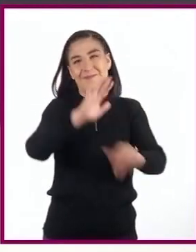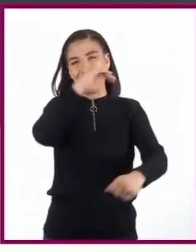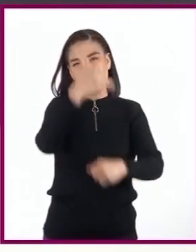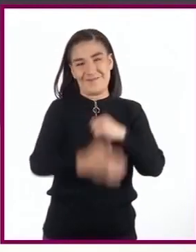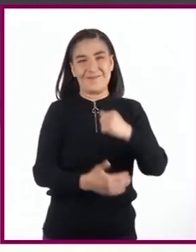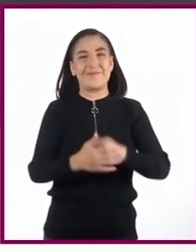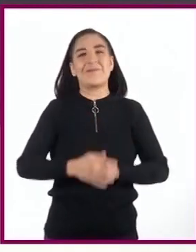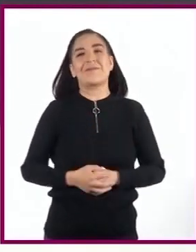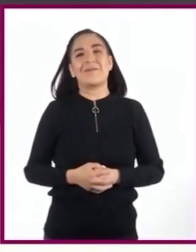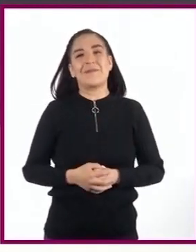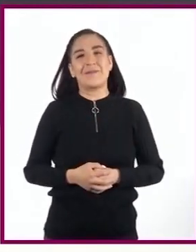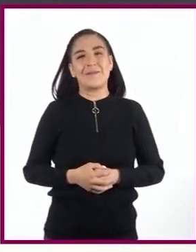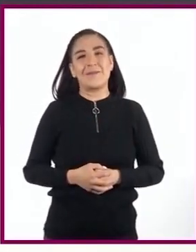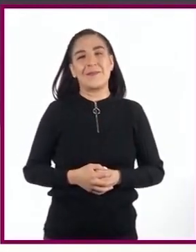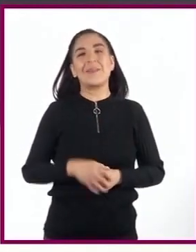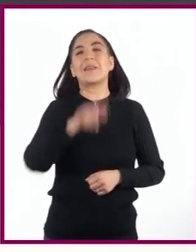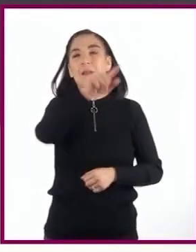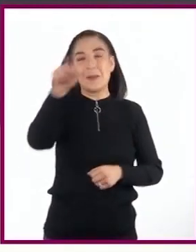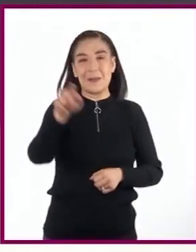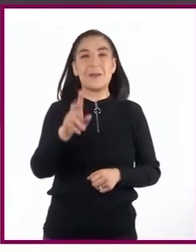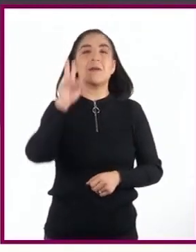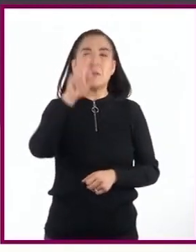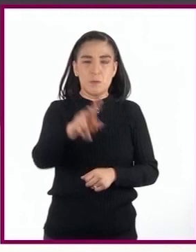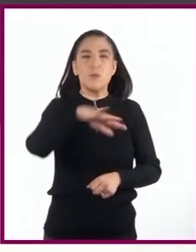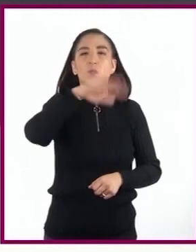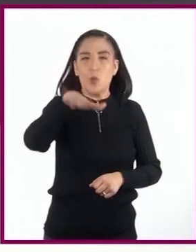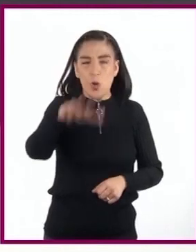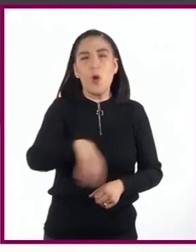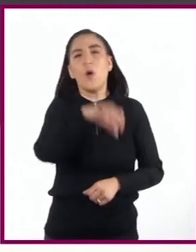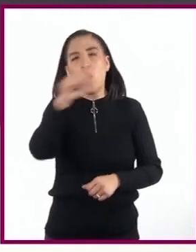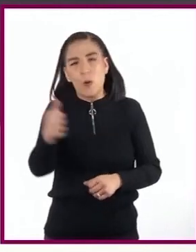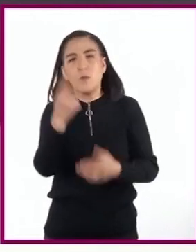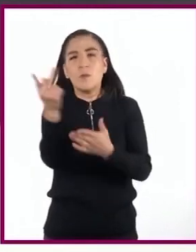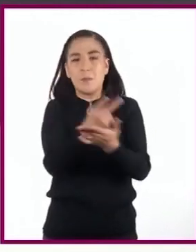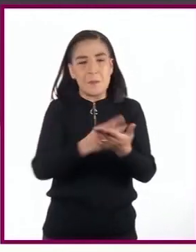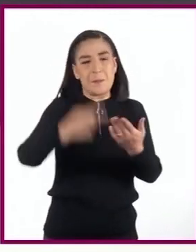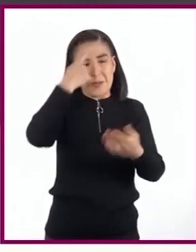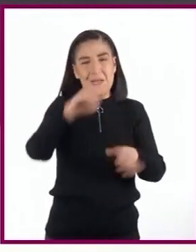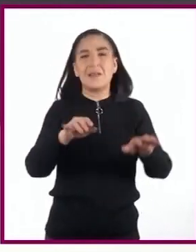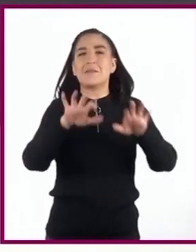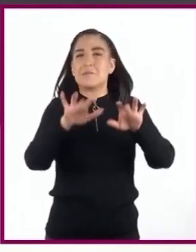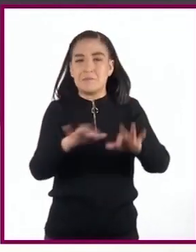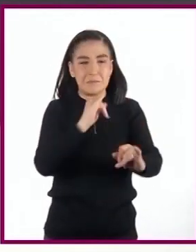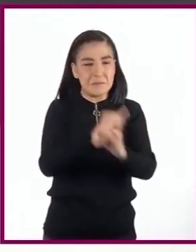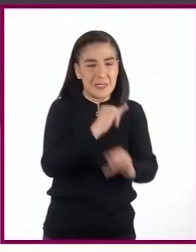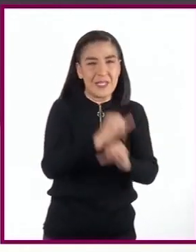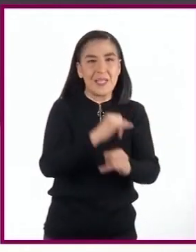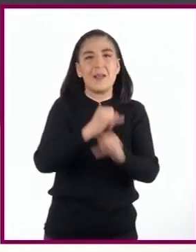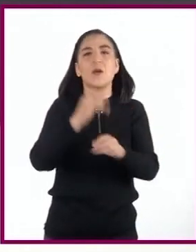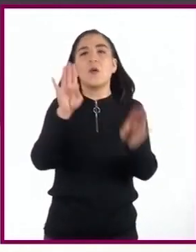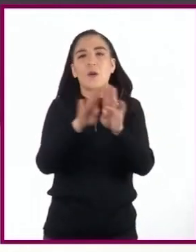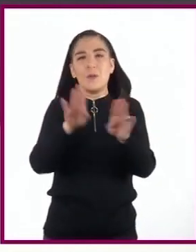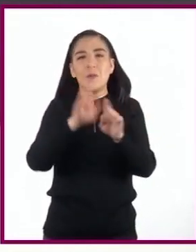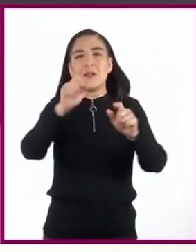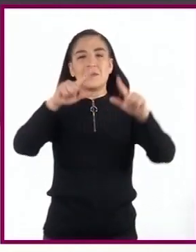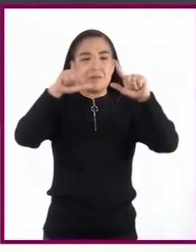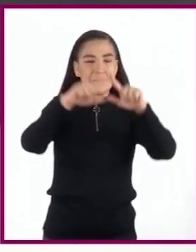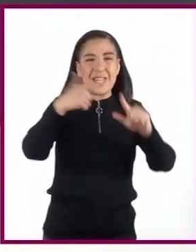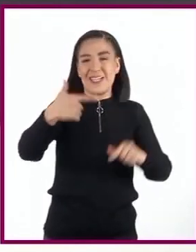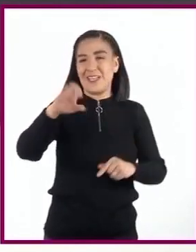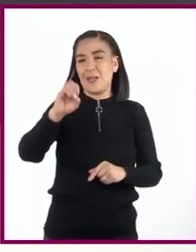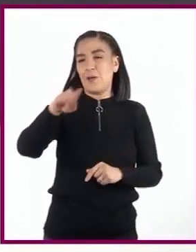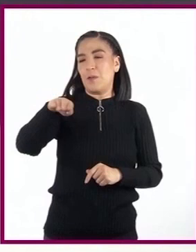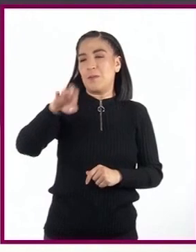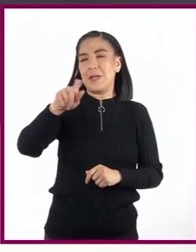terminado. Los retamos a buscar otros programas de geometría dinámica en donde puedan repasar